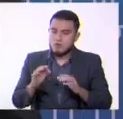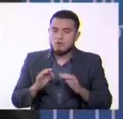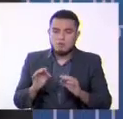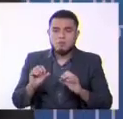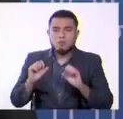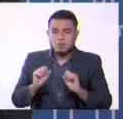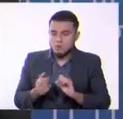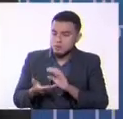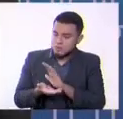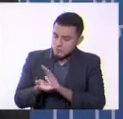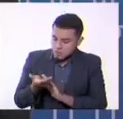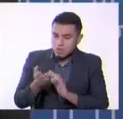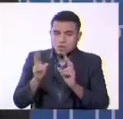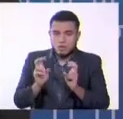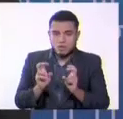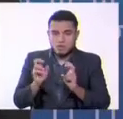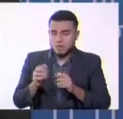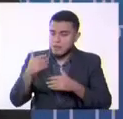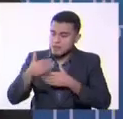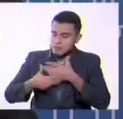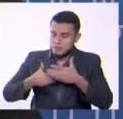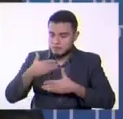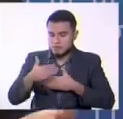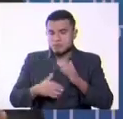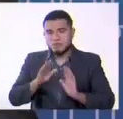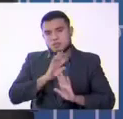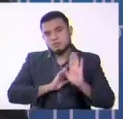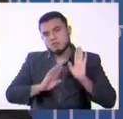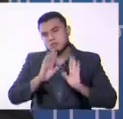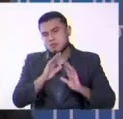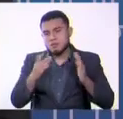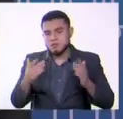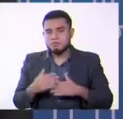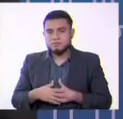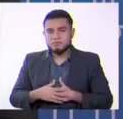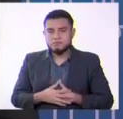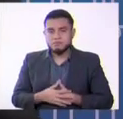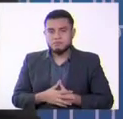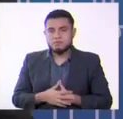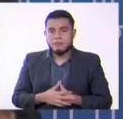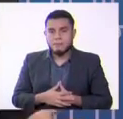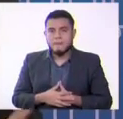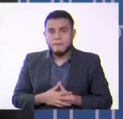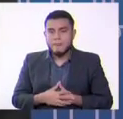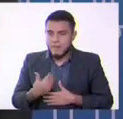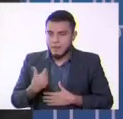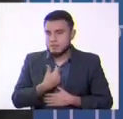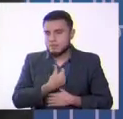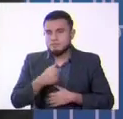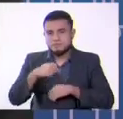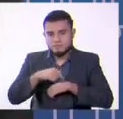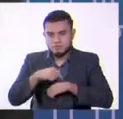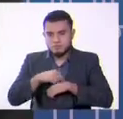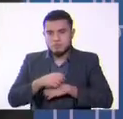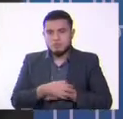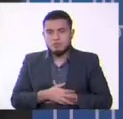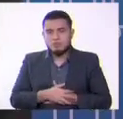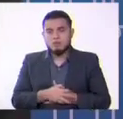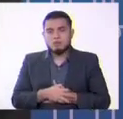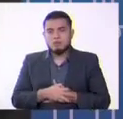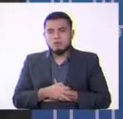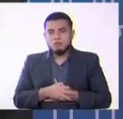esos procesos en la historia, bueno, la historia más reciente, pasando ya a nuestra era, se